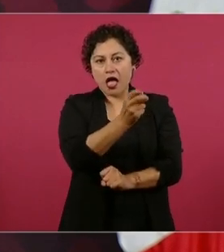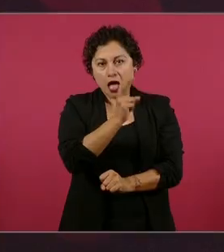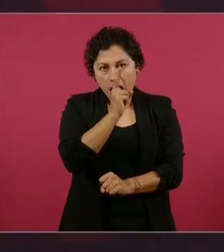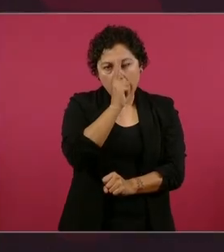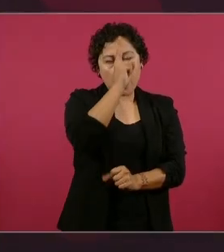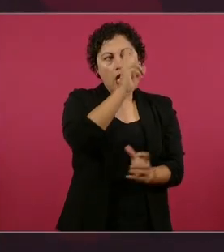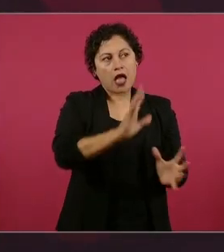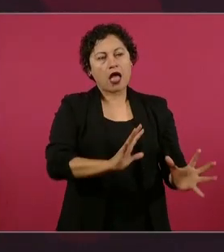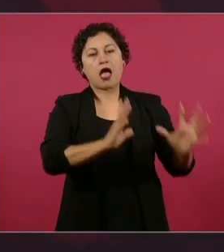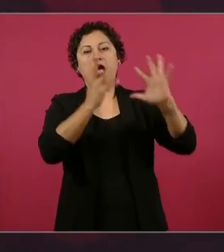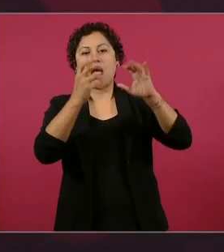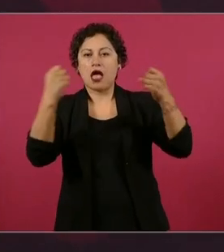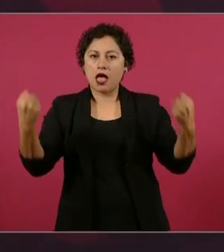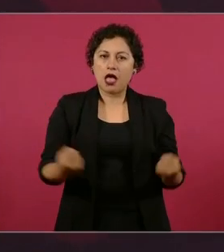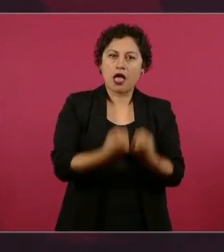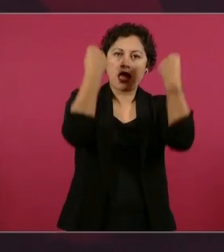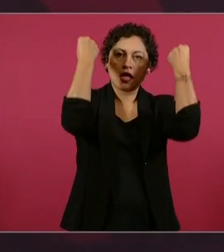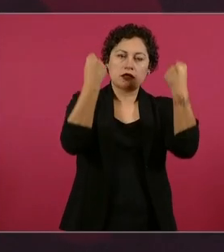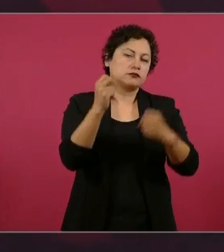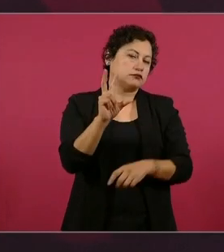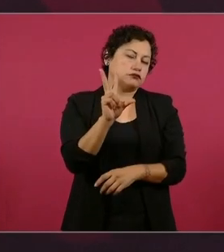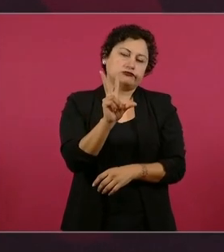la confrontación no.